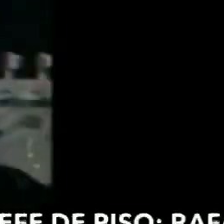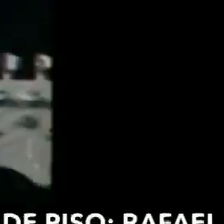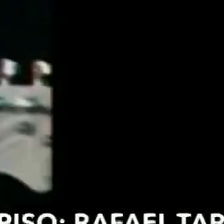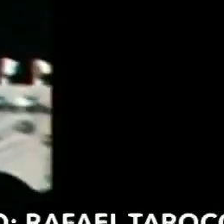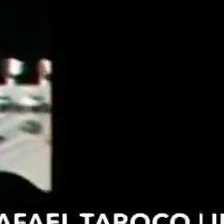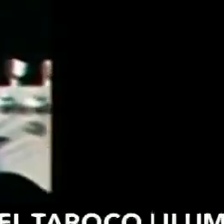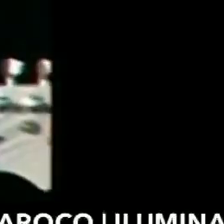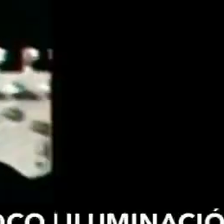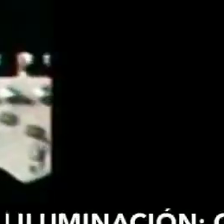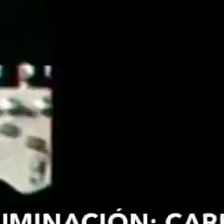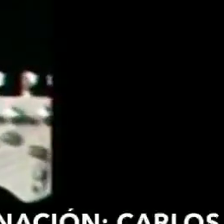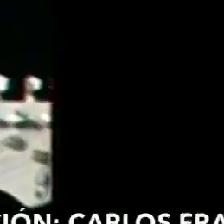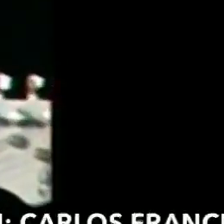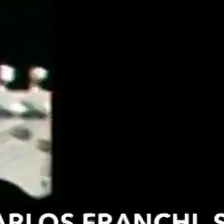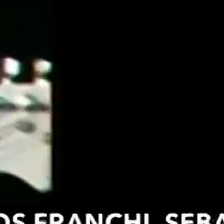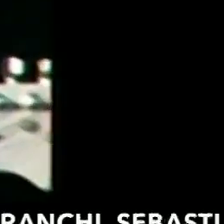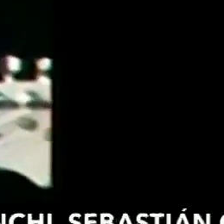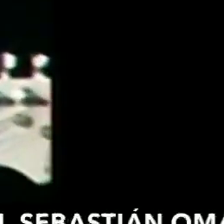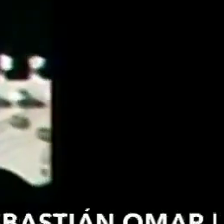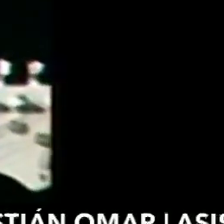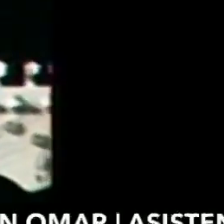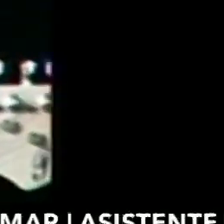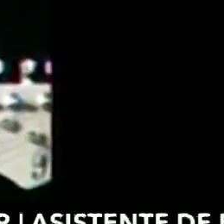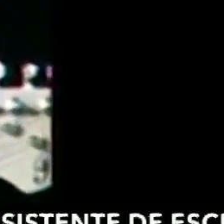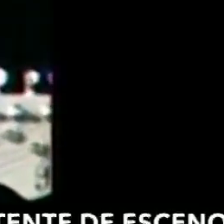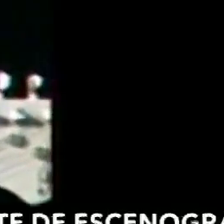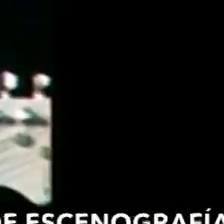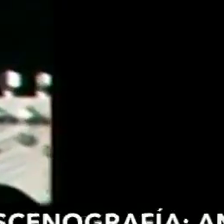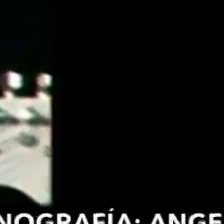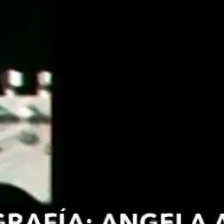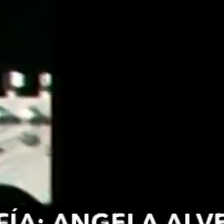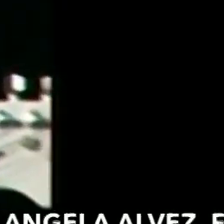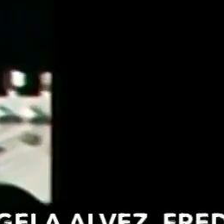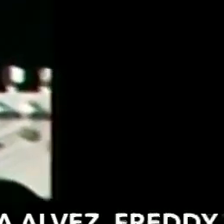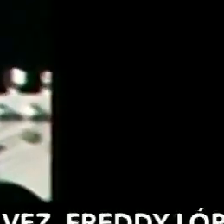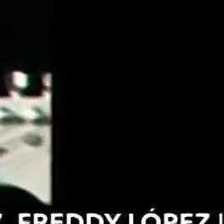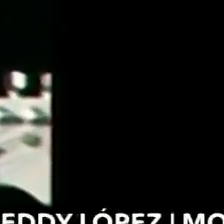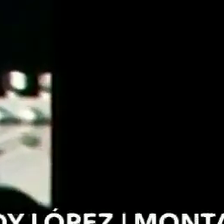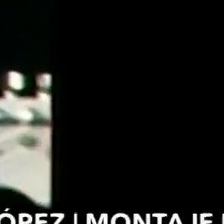En mi vida he aprendido una cosa que fue fundamental.